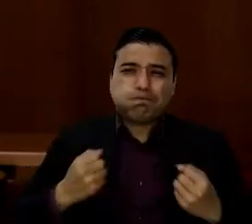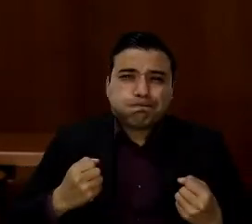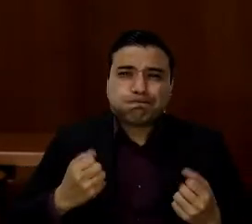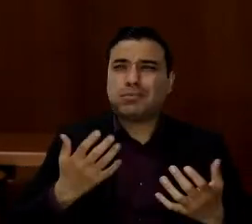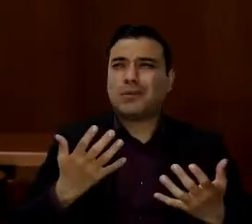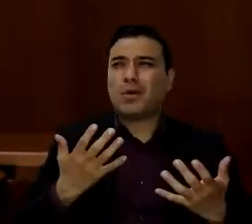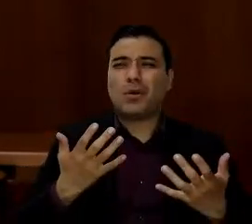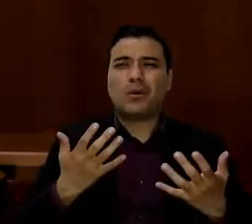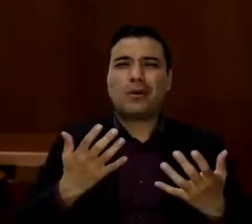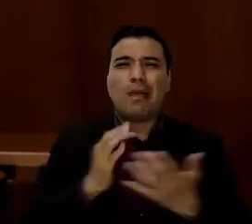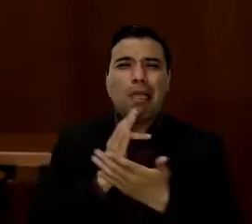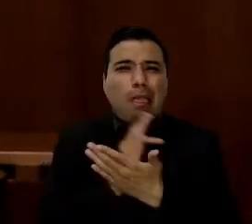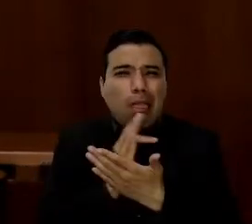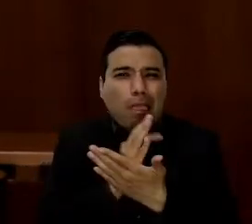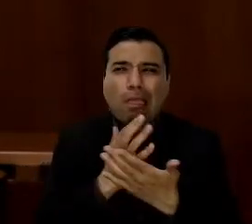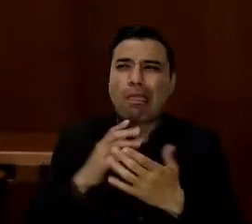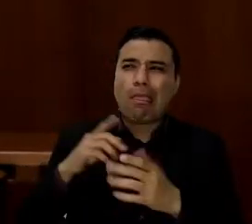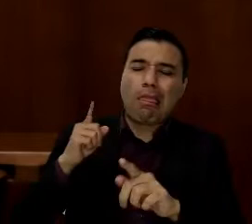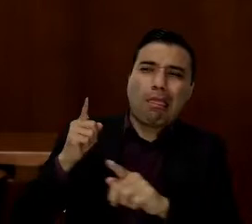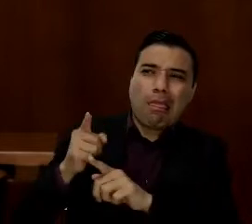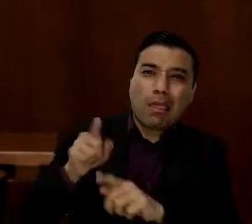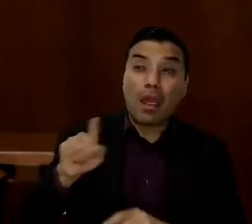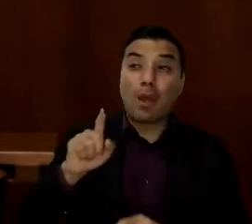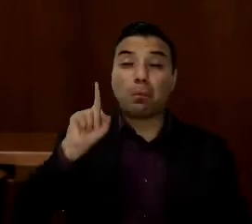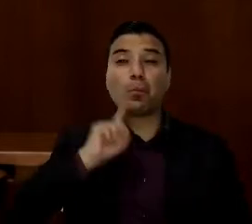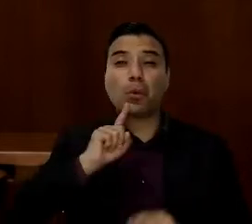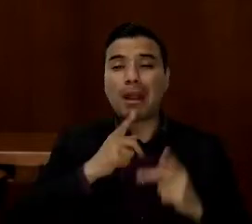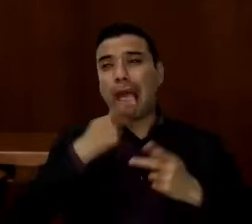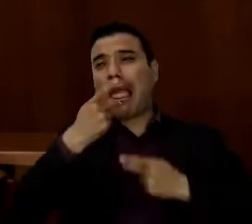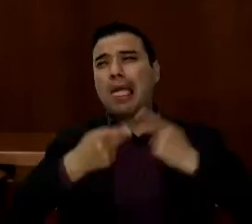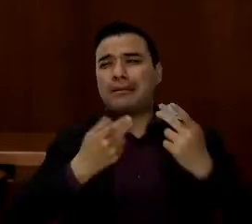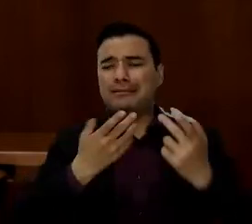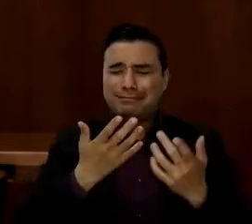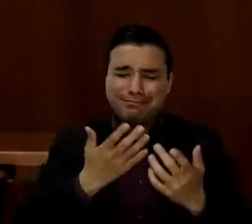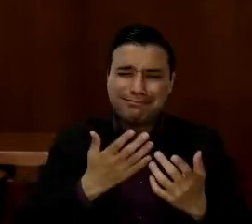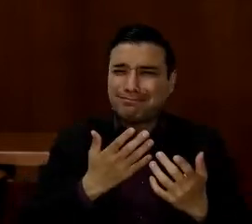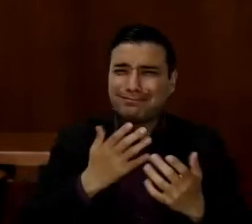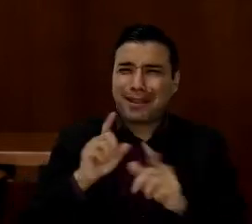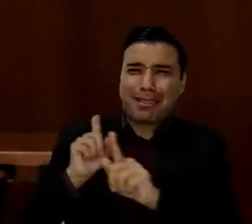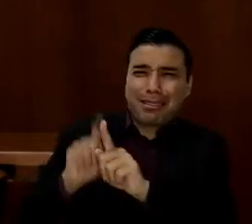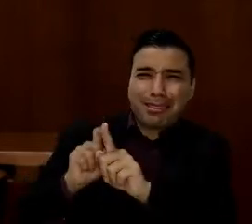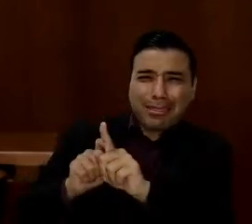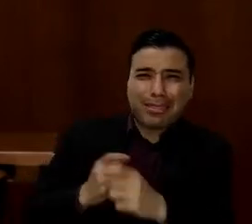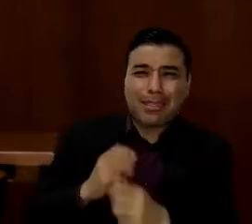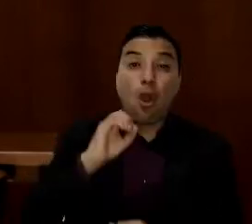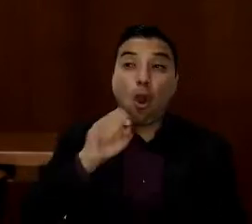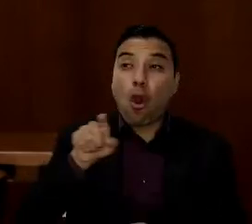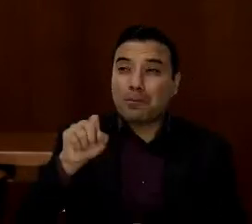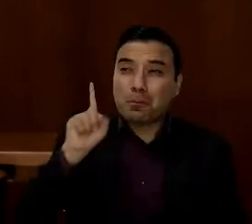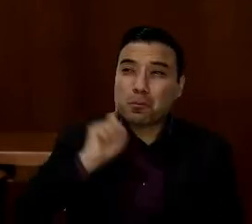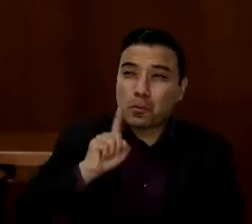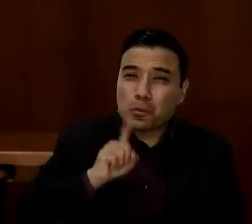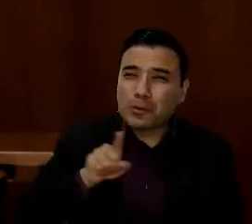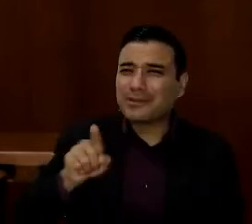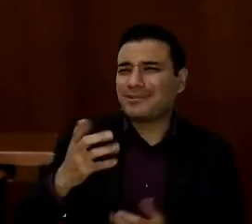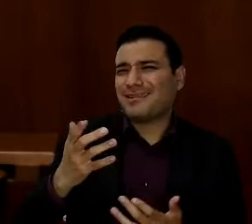del habla y el tono desempeño político o adhesión a grupos específicos